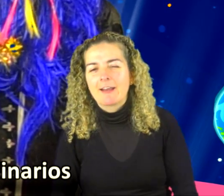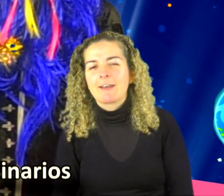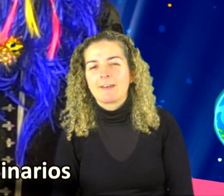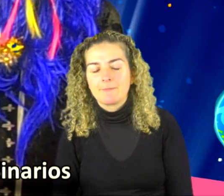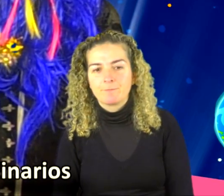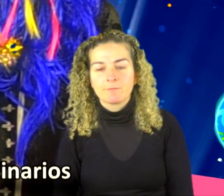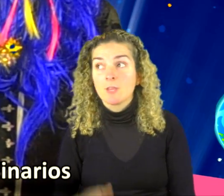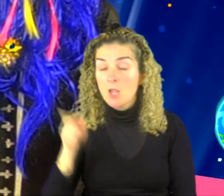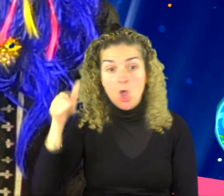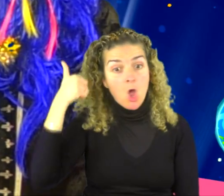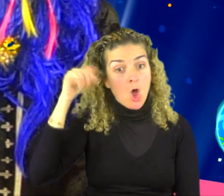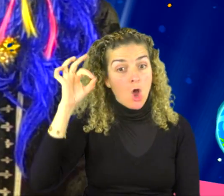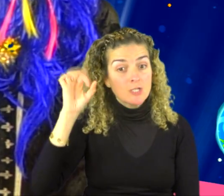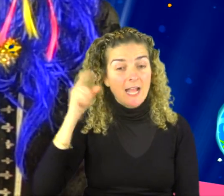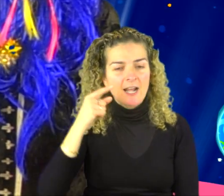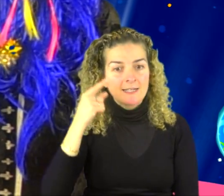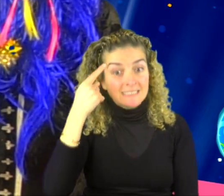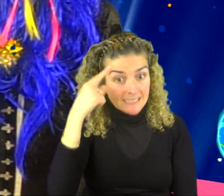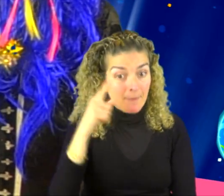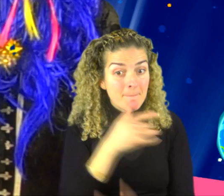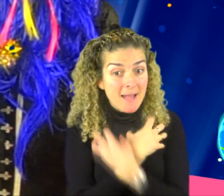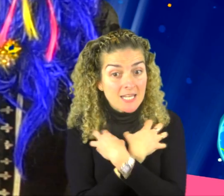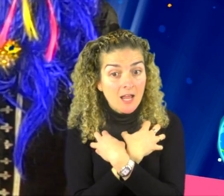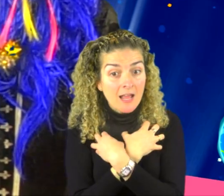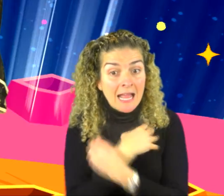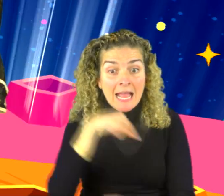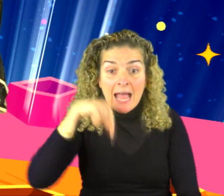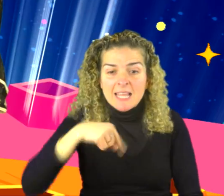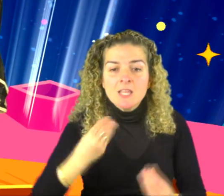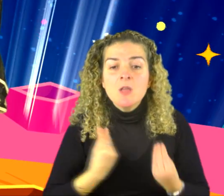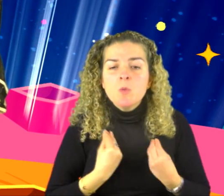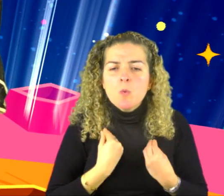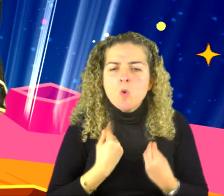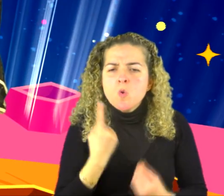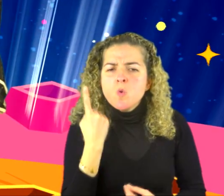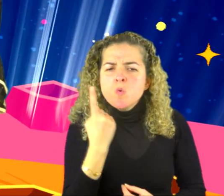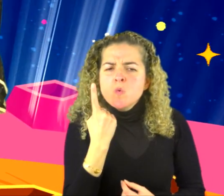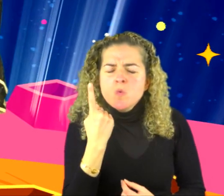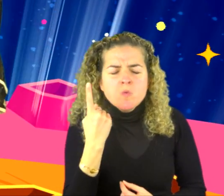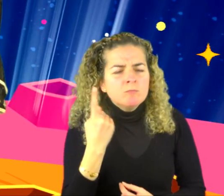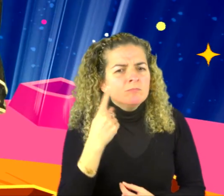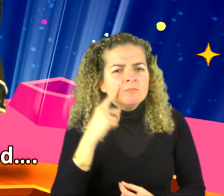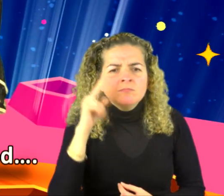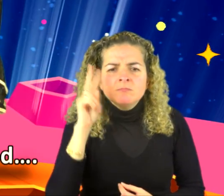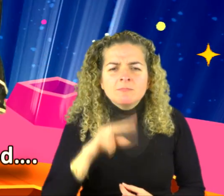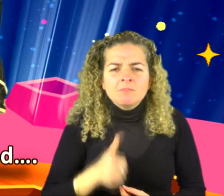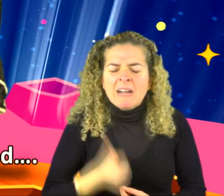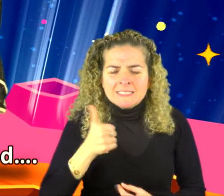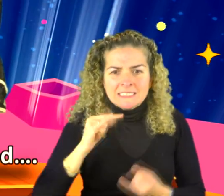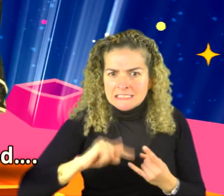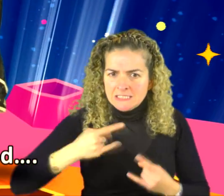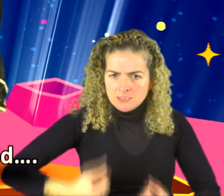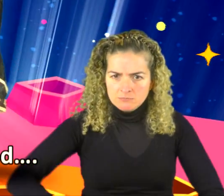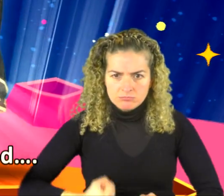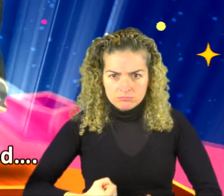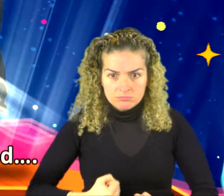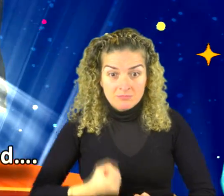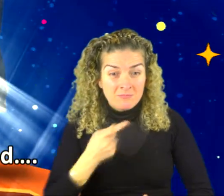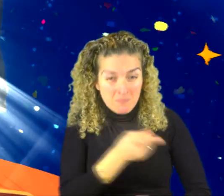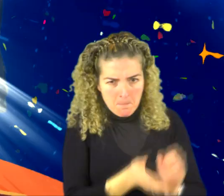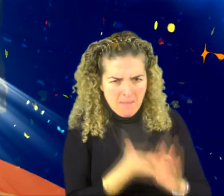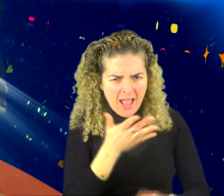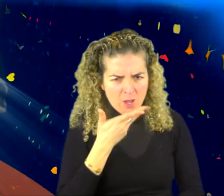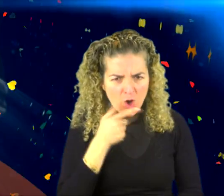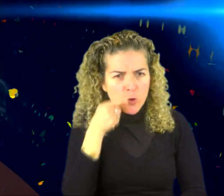extraordinarios que vas a conocer en toda tu vida. Es una preciosa niña. Se llama Erika. Y además es una experta en